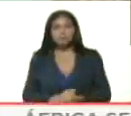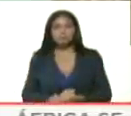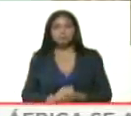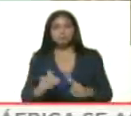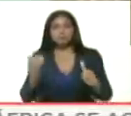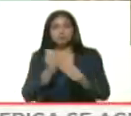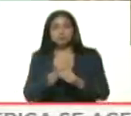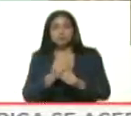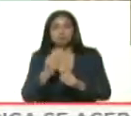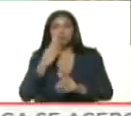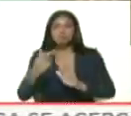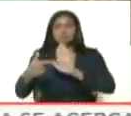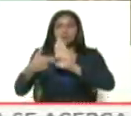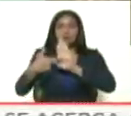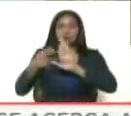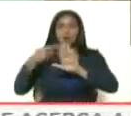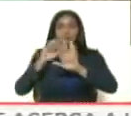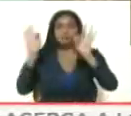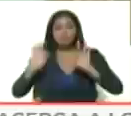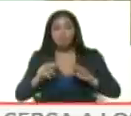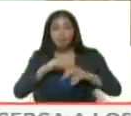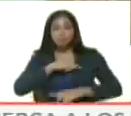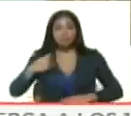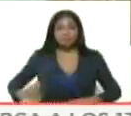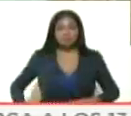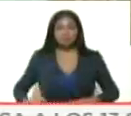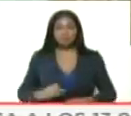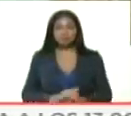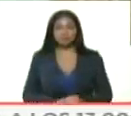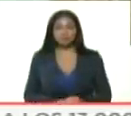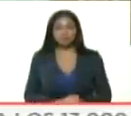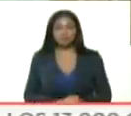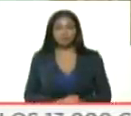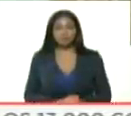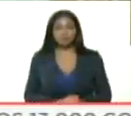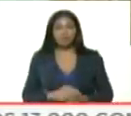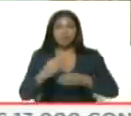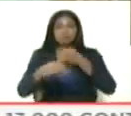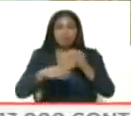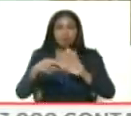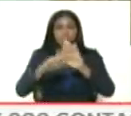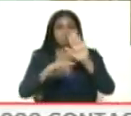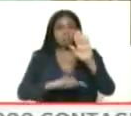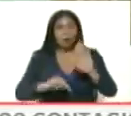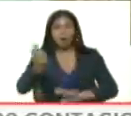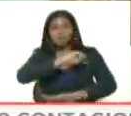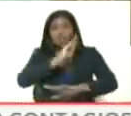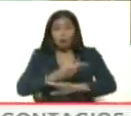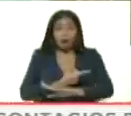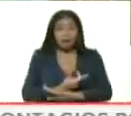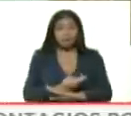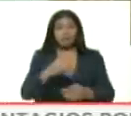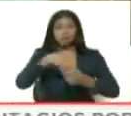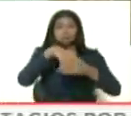una referencia el modelo de China y tomaron medidas muy fuertes para